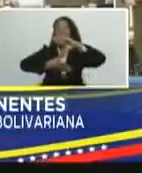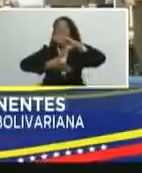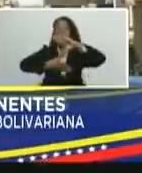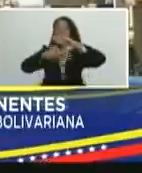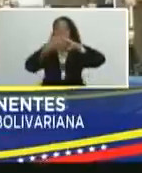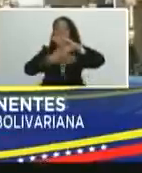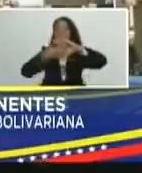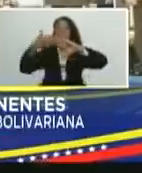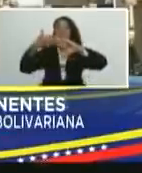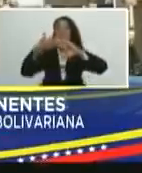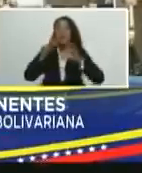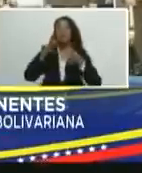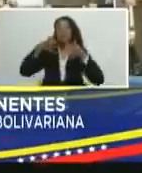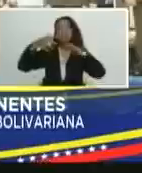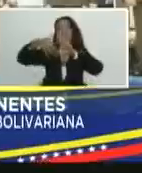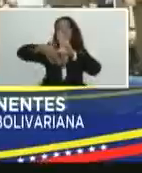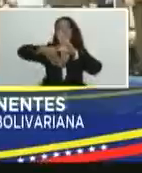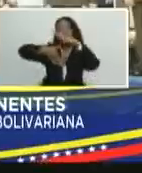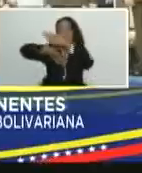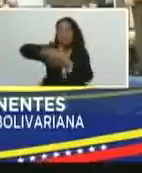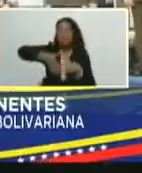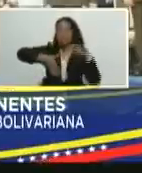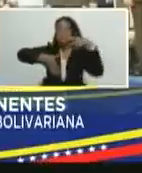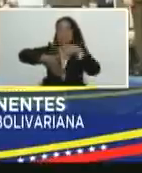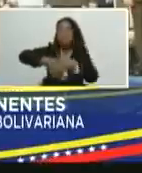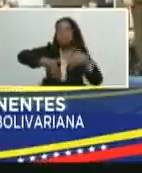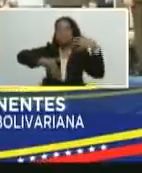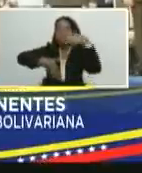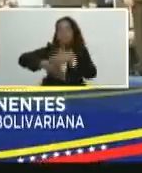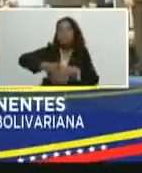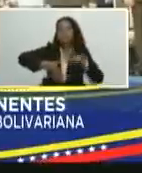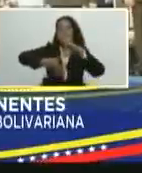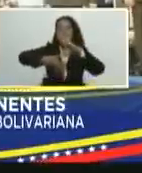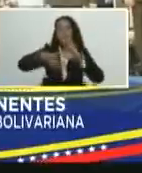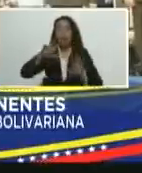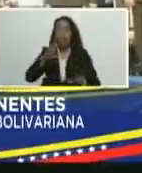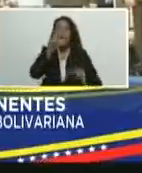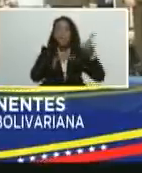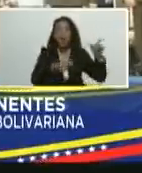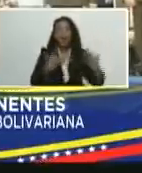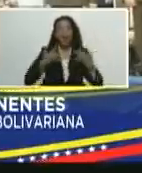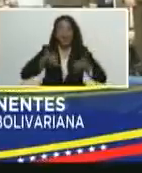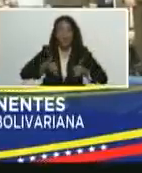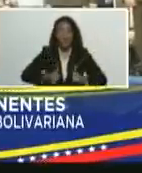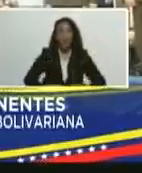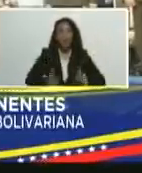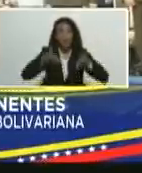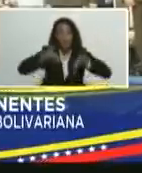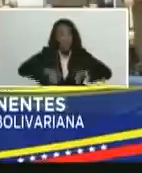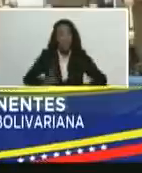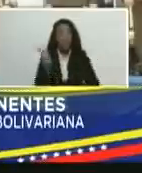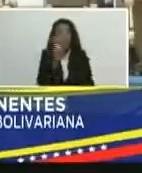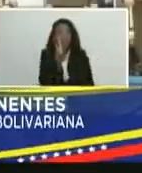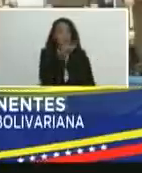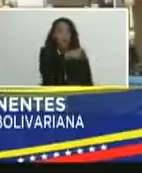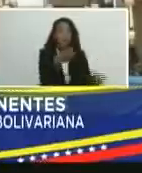Porque ellos reproducen su mente, a pesar de haber nacido en Venezuela, reproducen en su mente